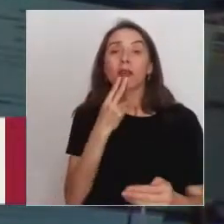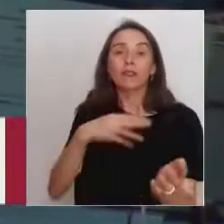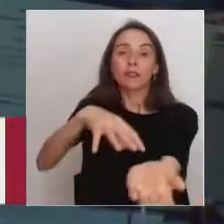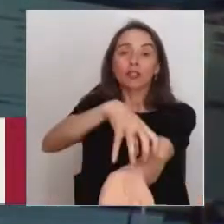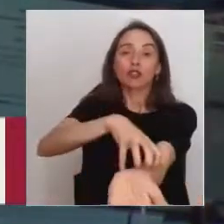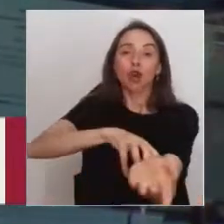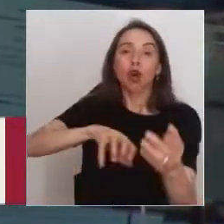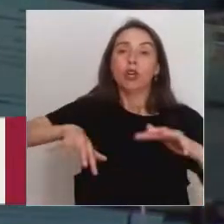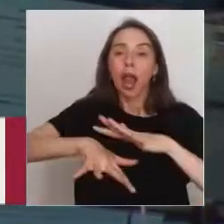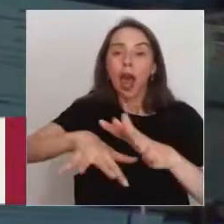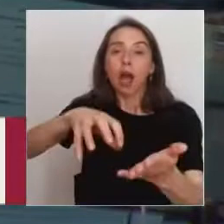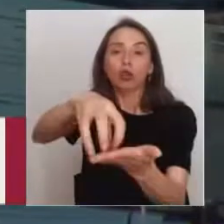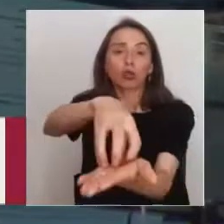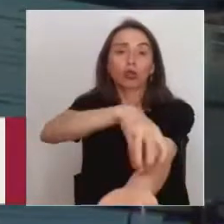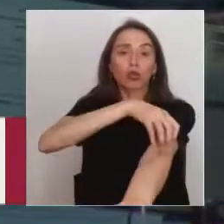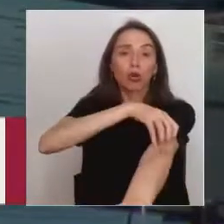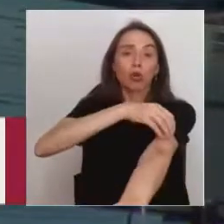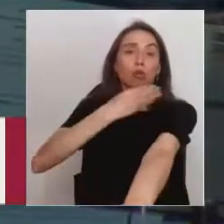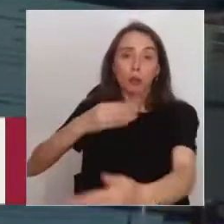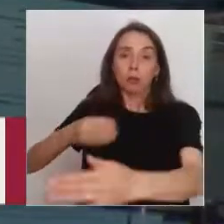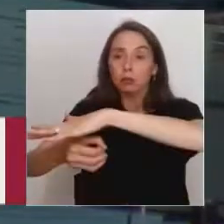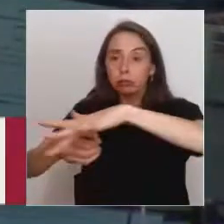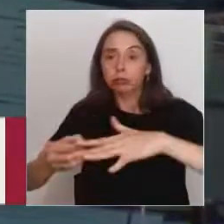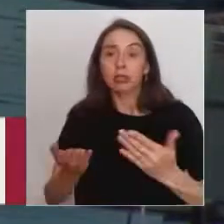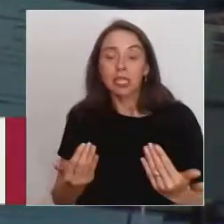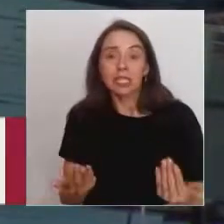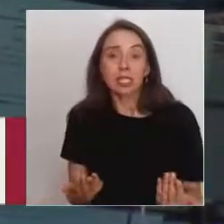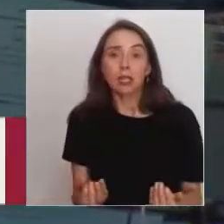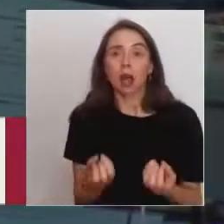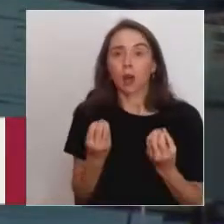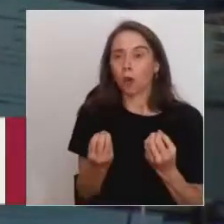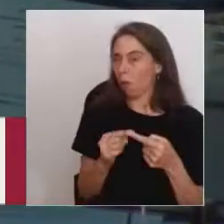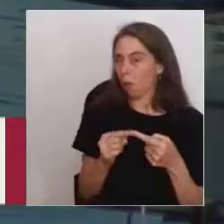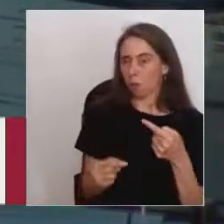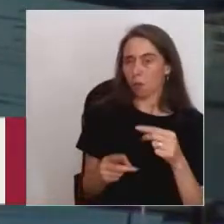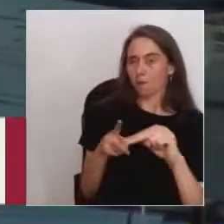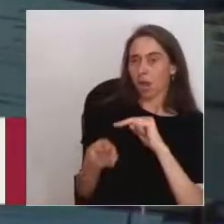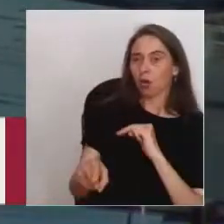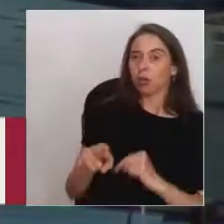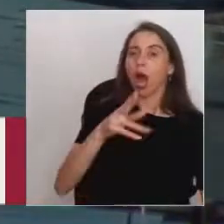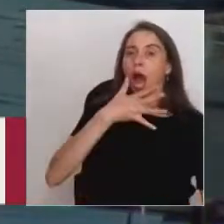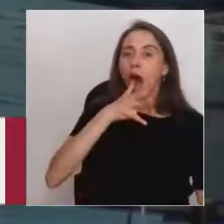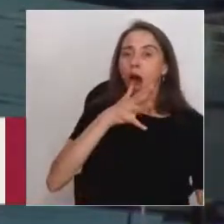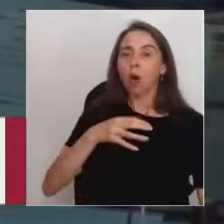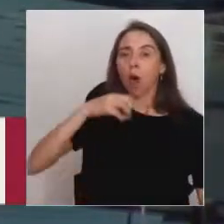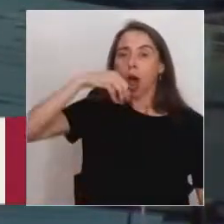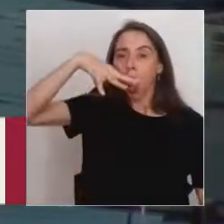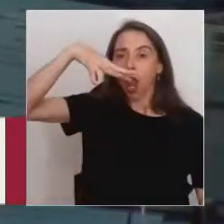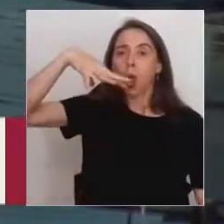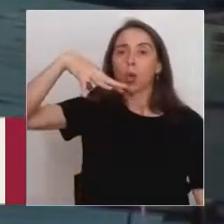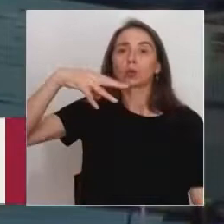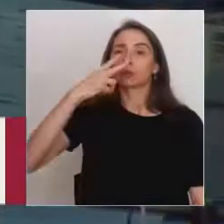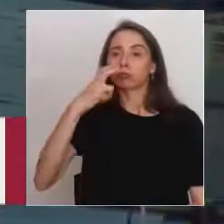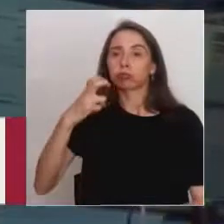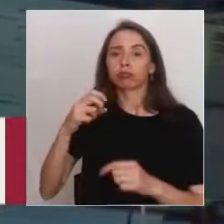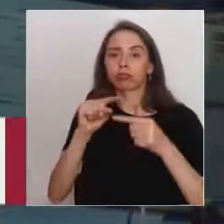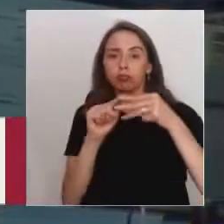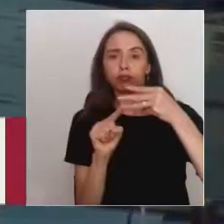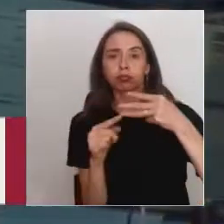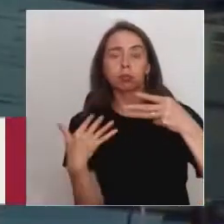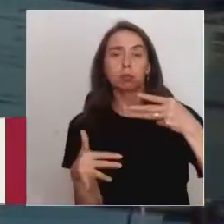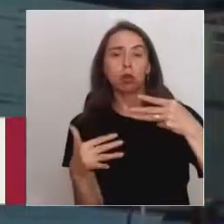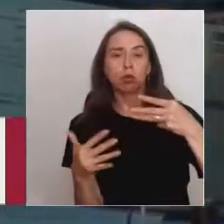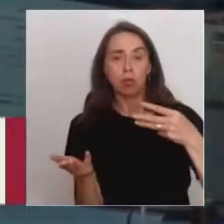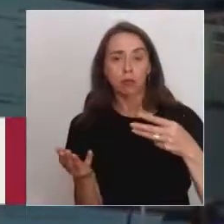sinsentido tenéis que cortarles estos suministros tan importante en estos momentos en la comisión de economía